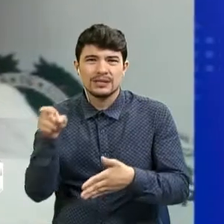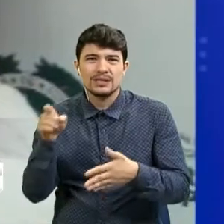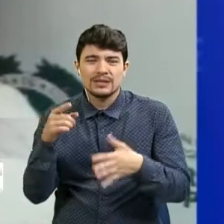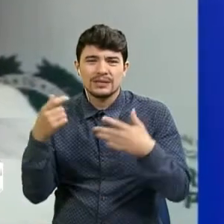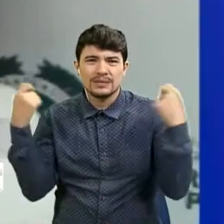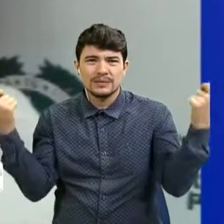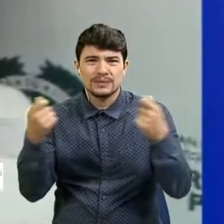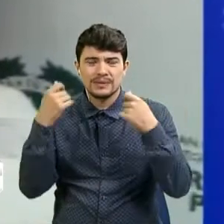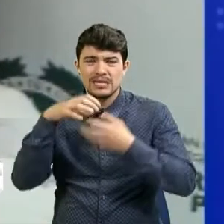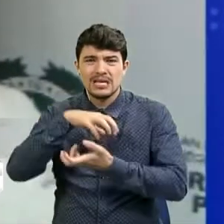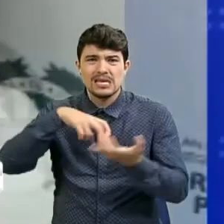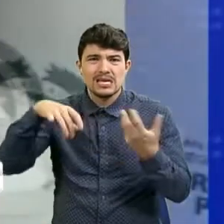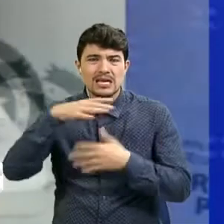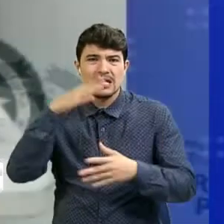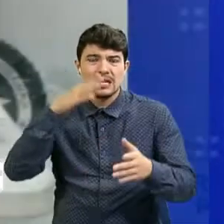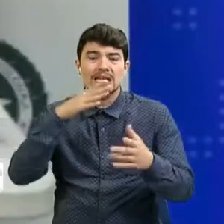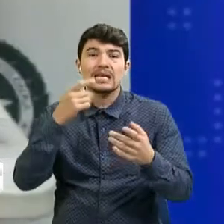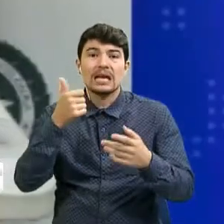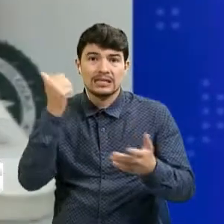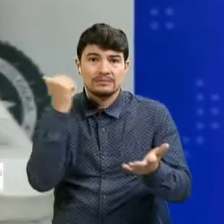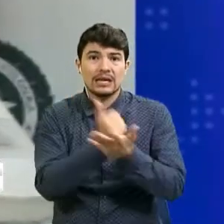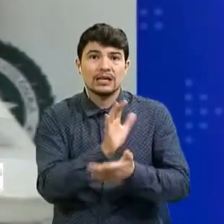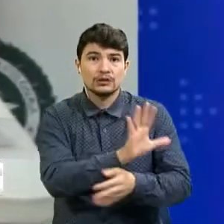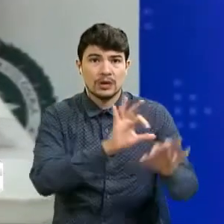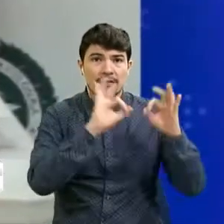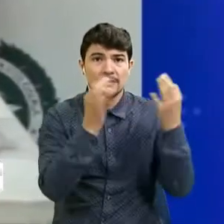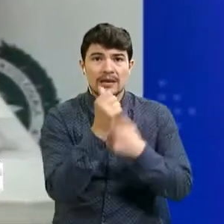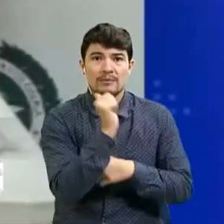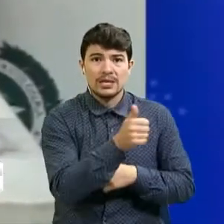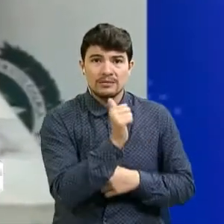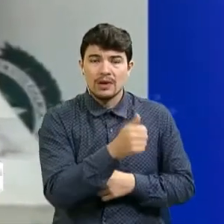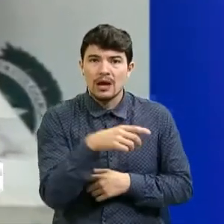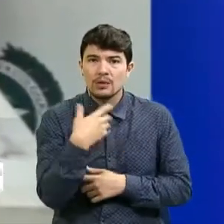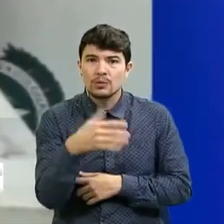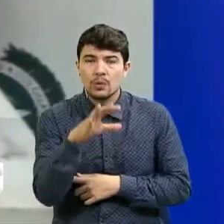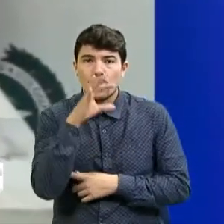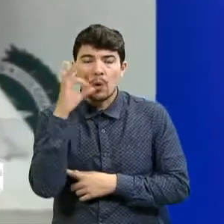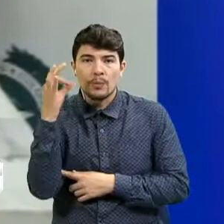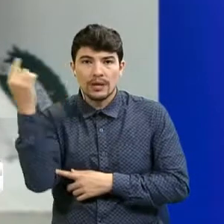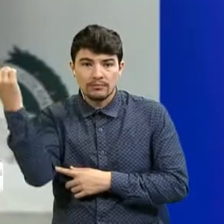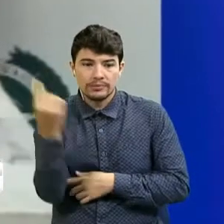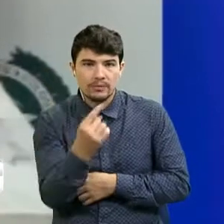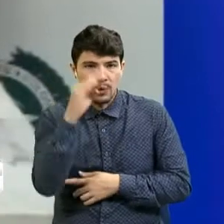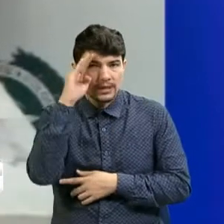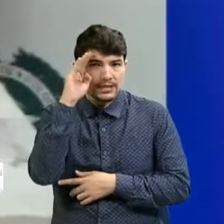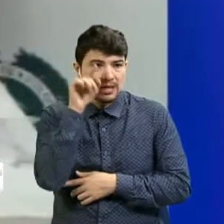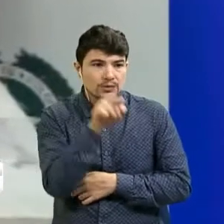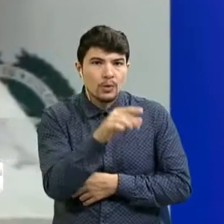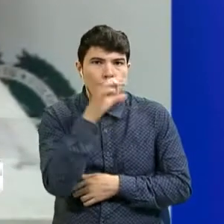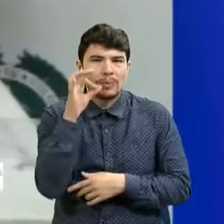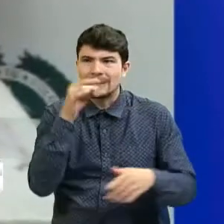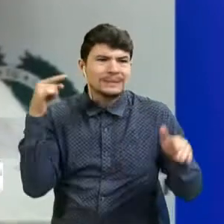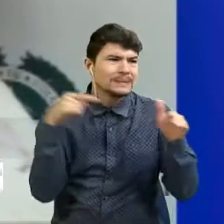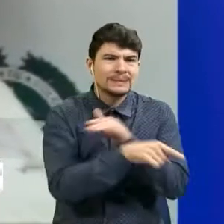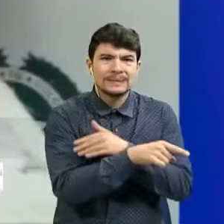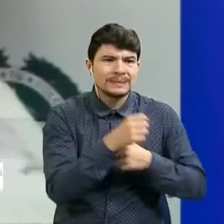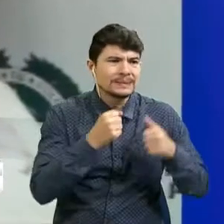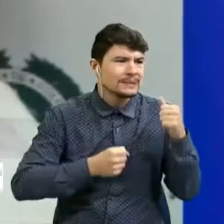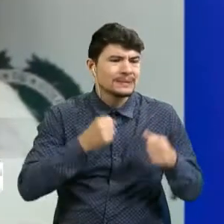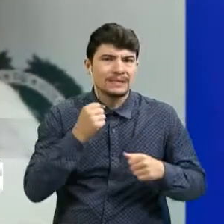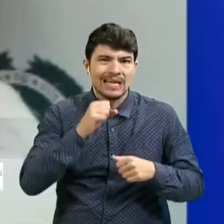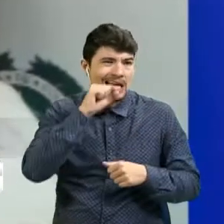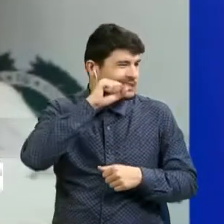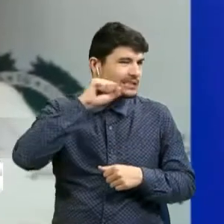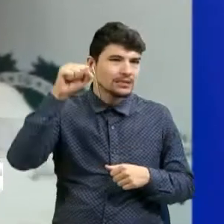y amenazaba de muerte a su familia. Al momento de la llegada de la policía a la vivienda, el sujeto emprendió la huida, lanzando